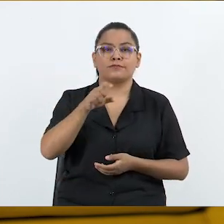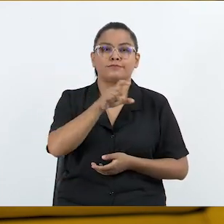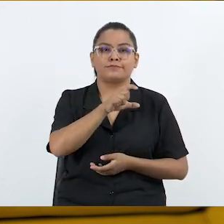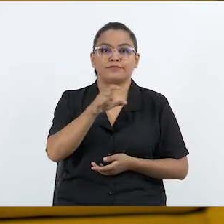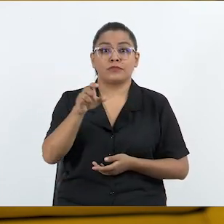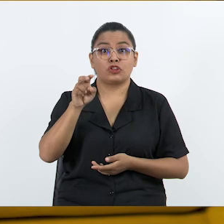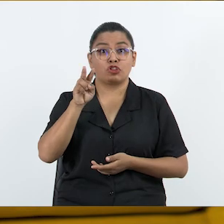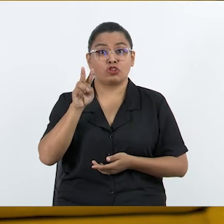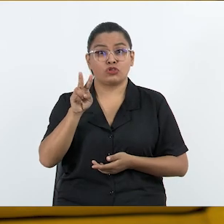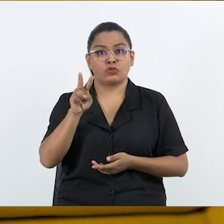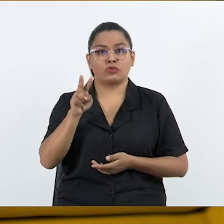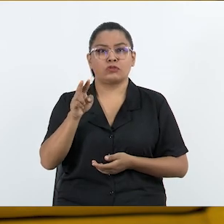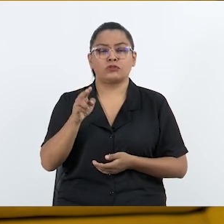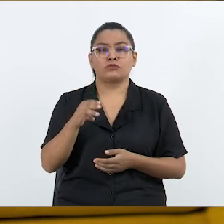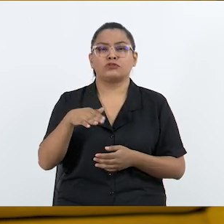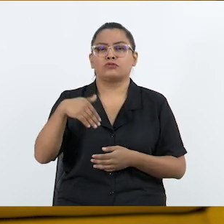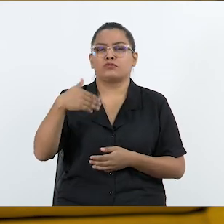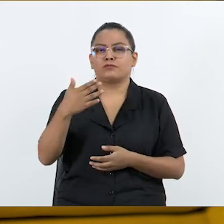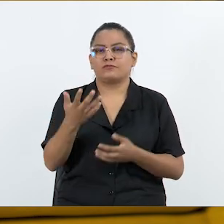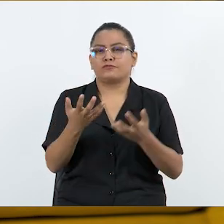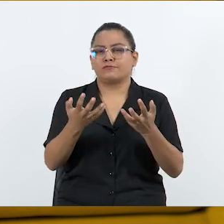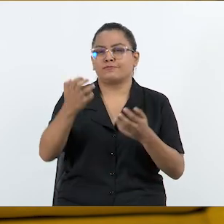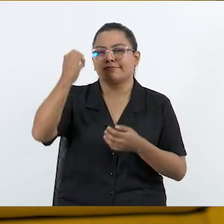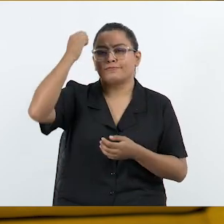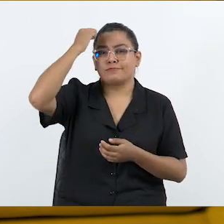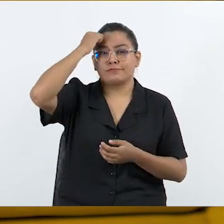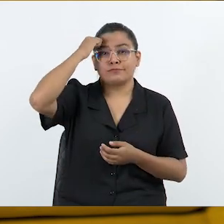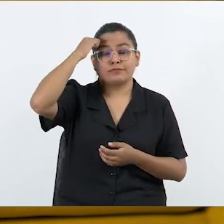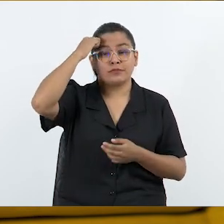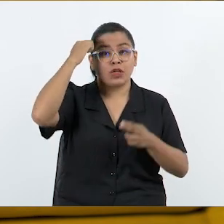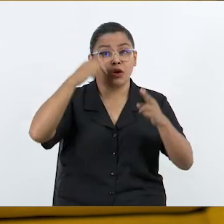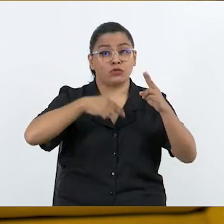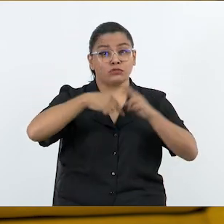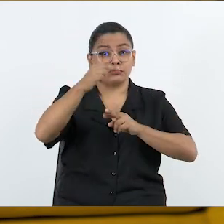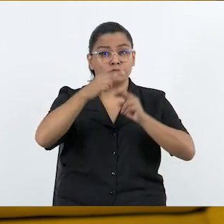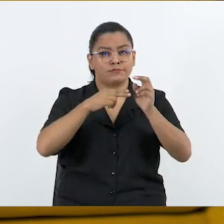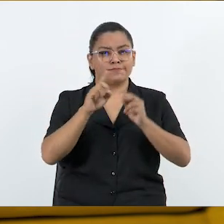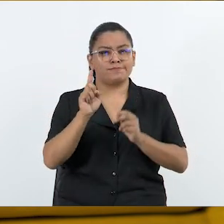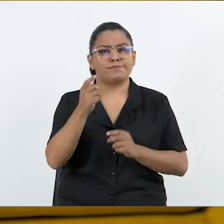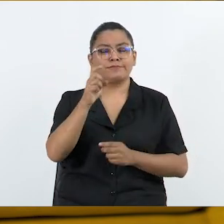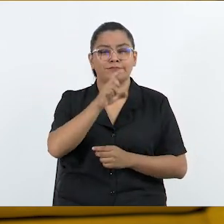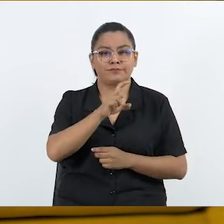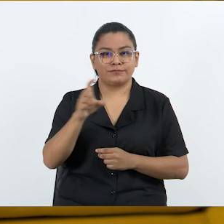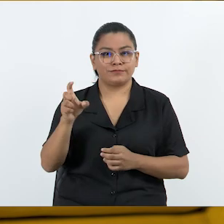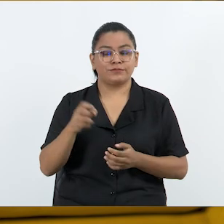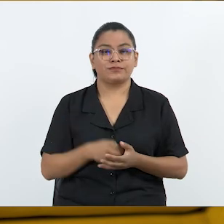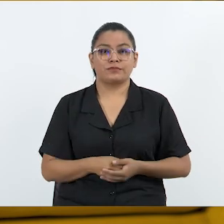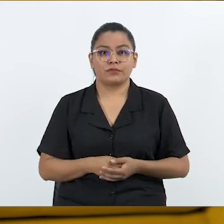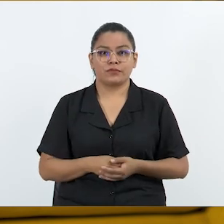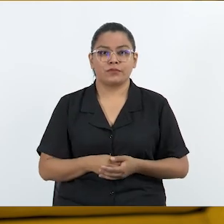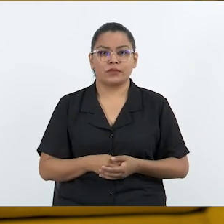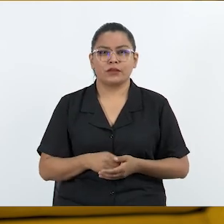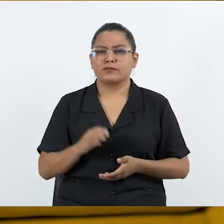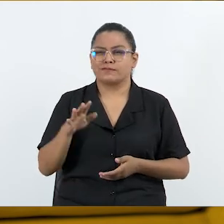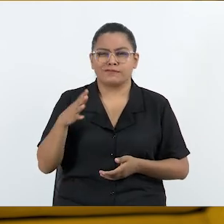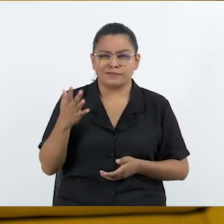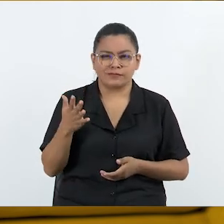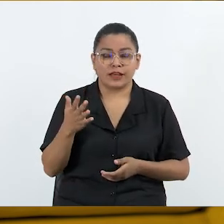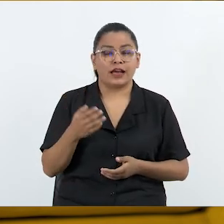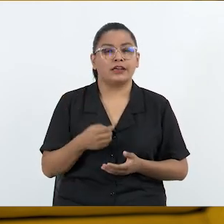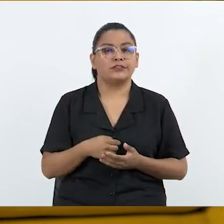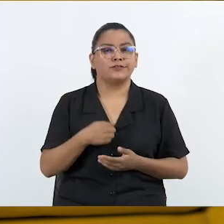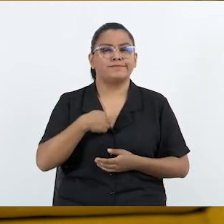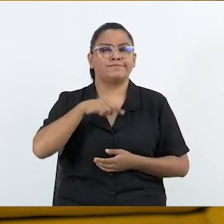de muy valiosos aprendizajes construidos en nuestra primera sesión. Y hablando de ello, quiero hacerles